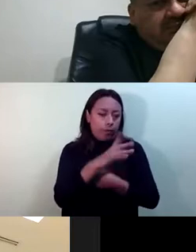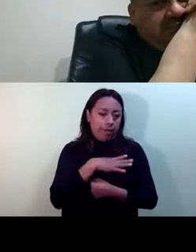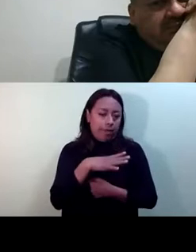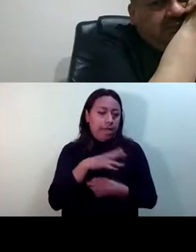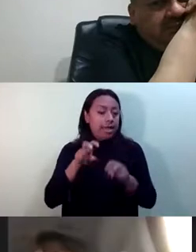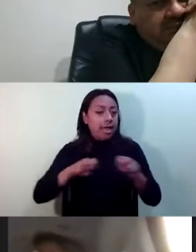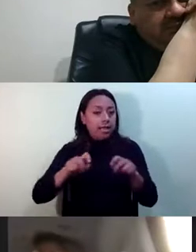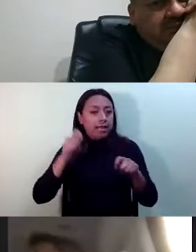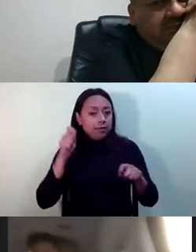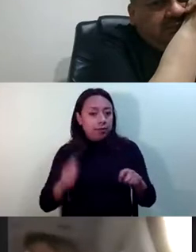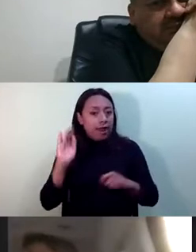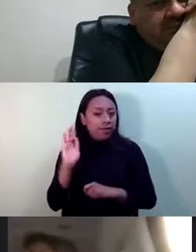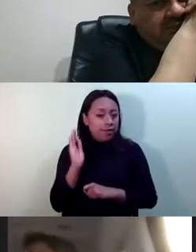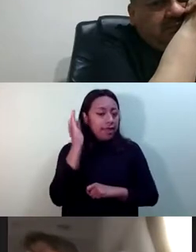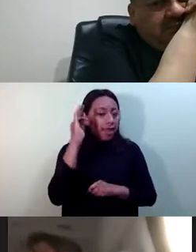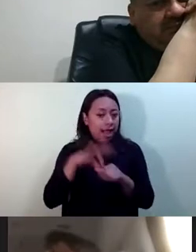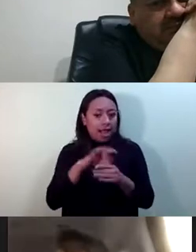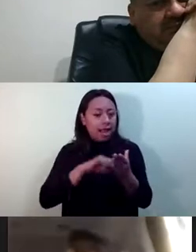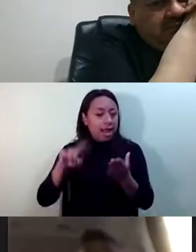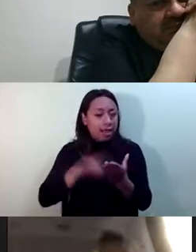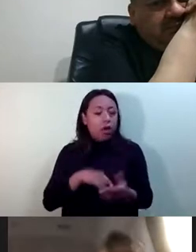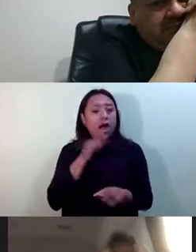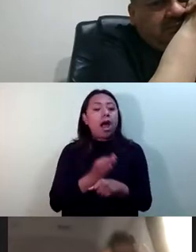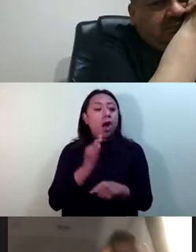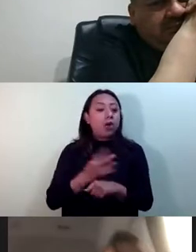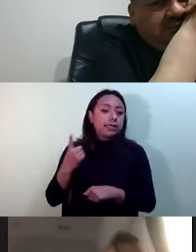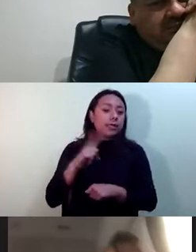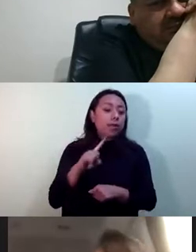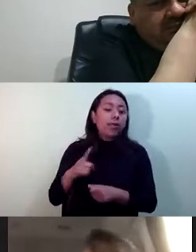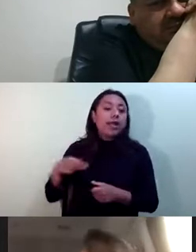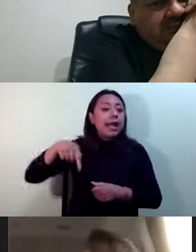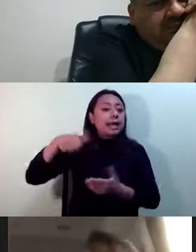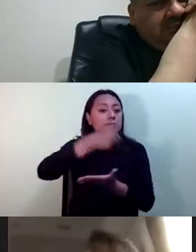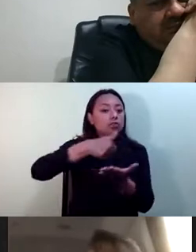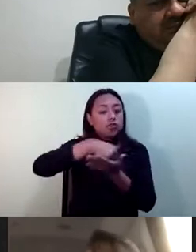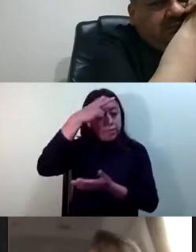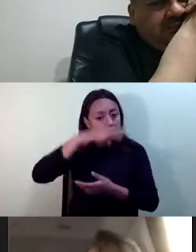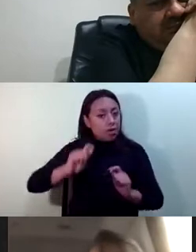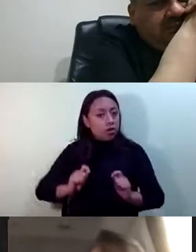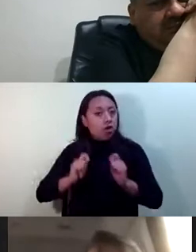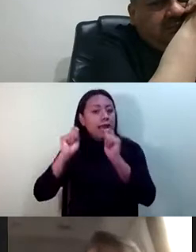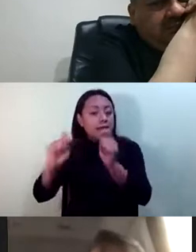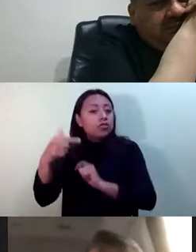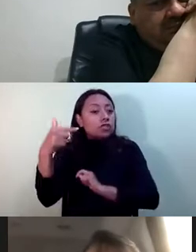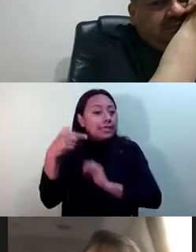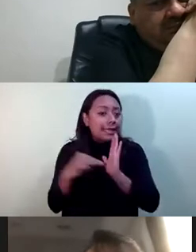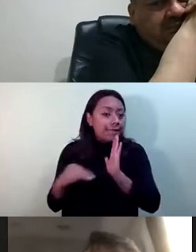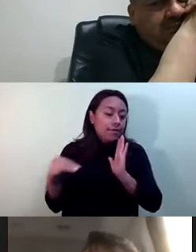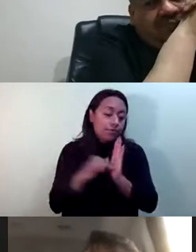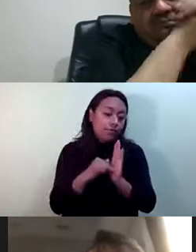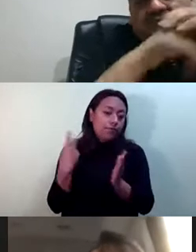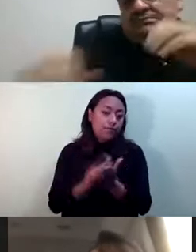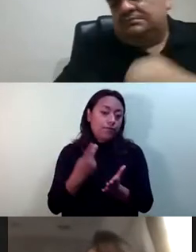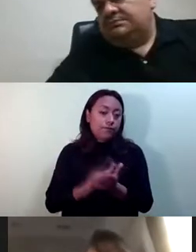Federal Electoral está ordenando a la Ciudad de México que le entreguemos 7 millones de pesos